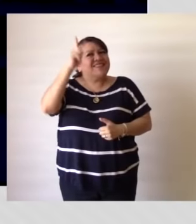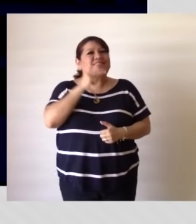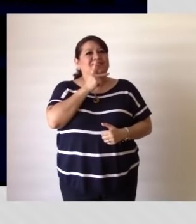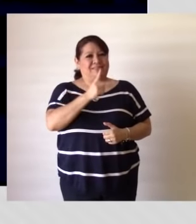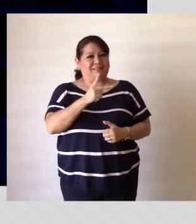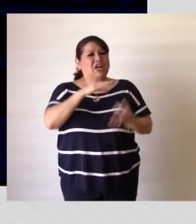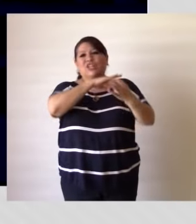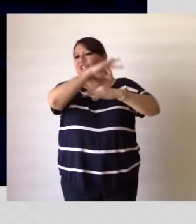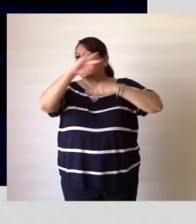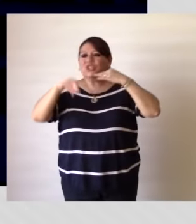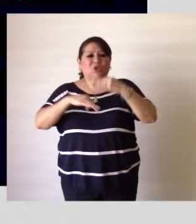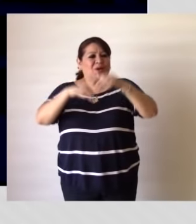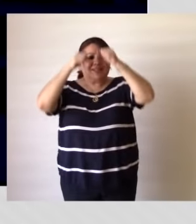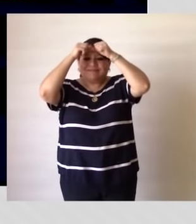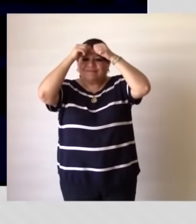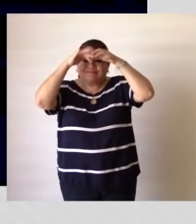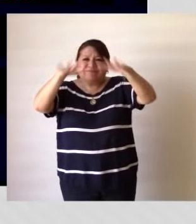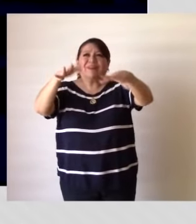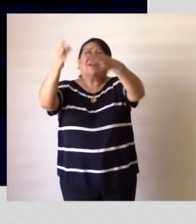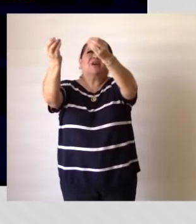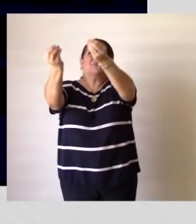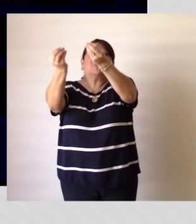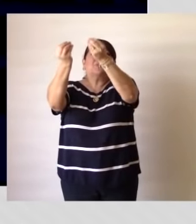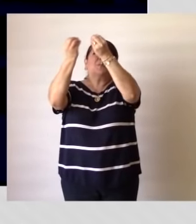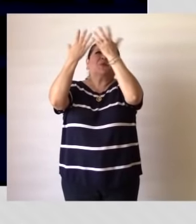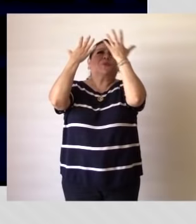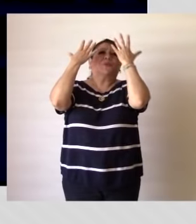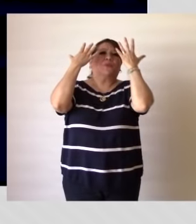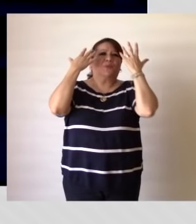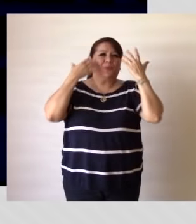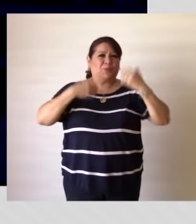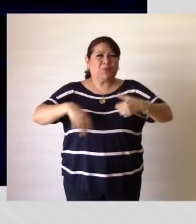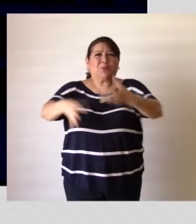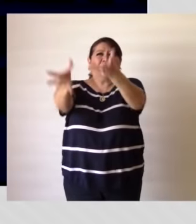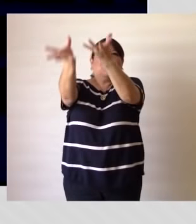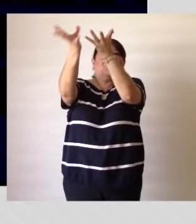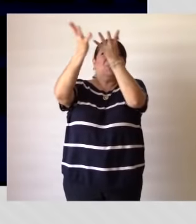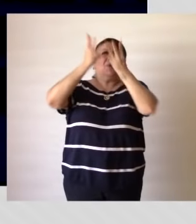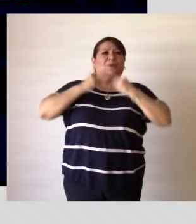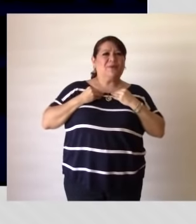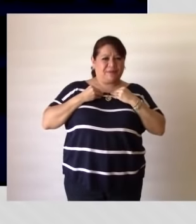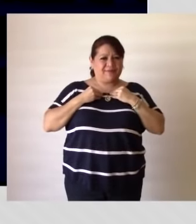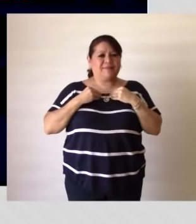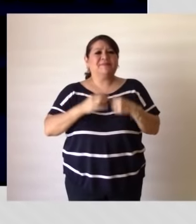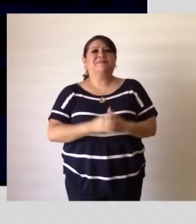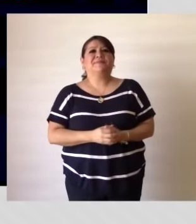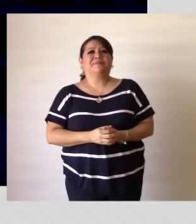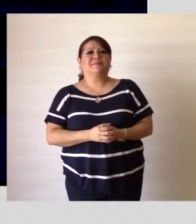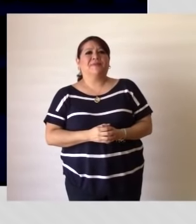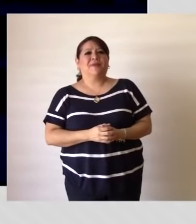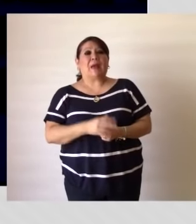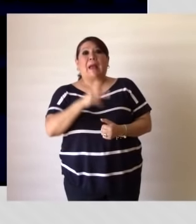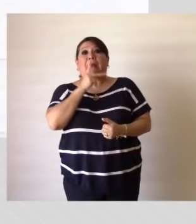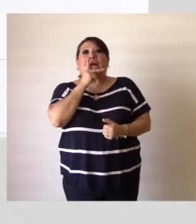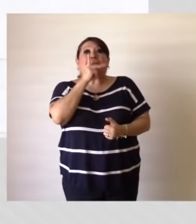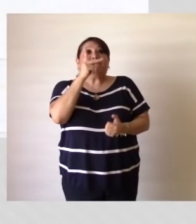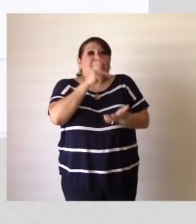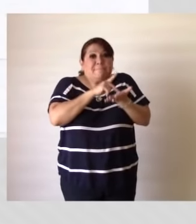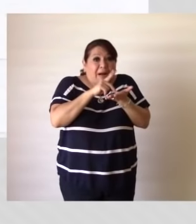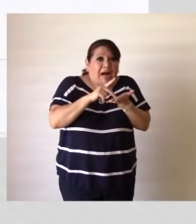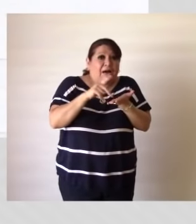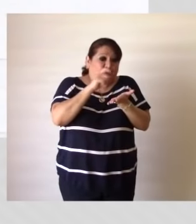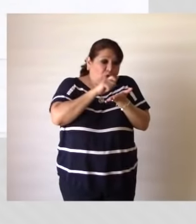recibido de parte de dios pablo en el libro de precios en el capítulo 1 dijo yo le pido a dios que les dé